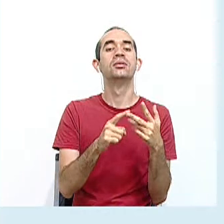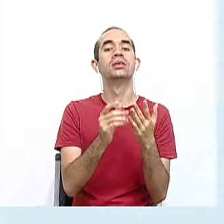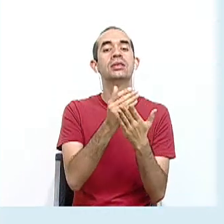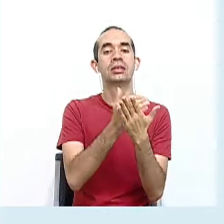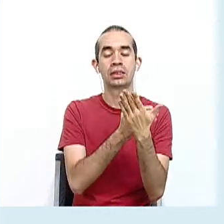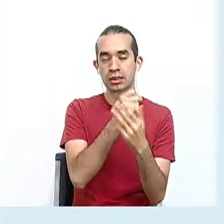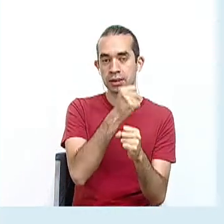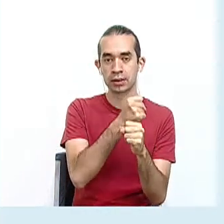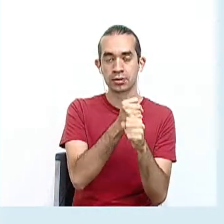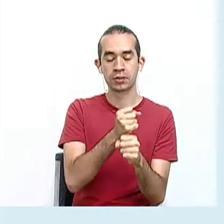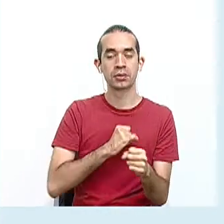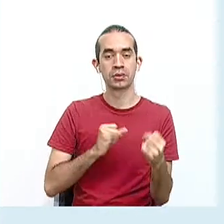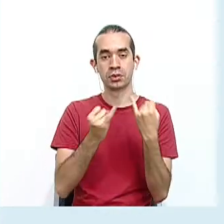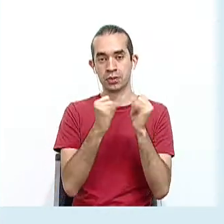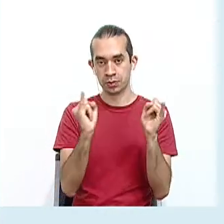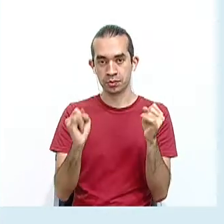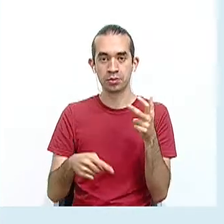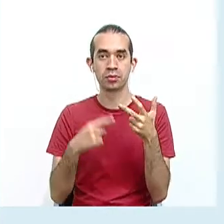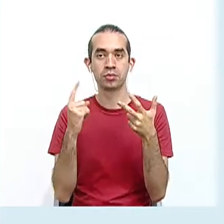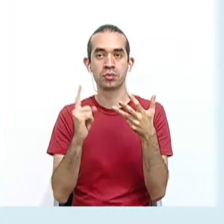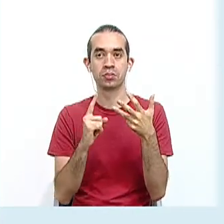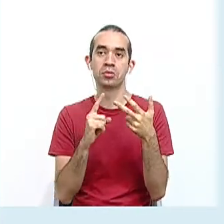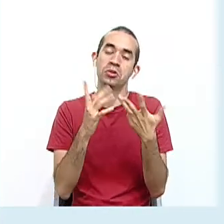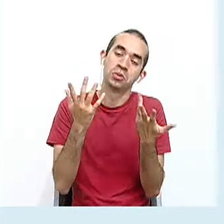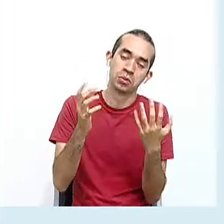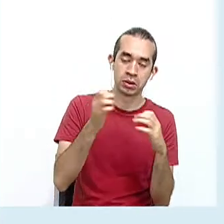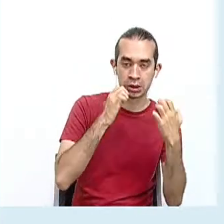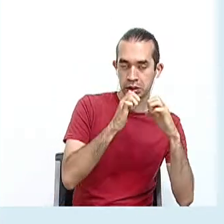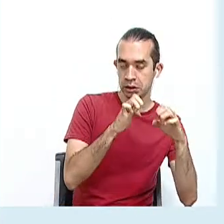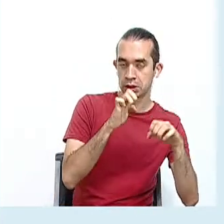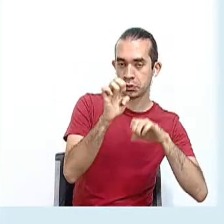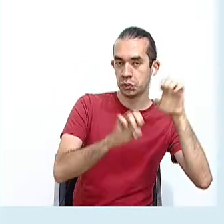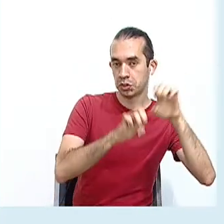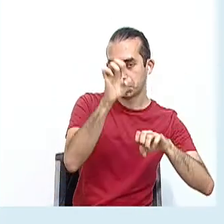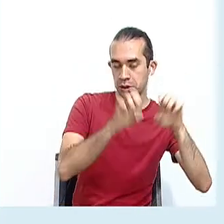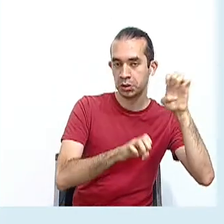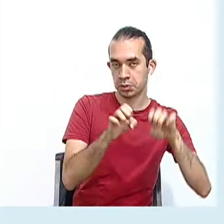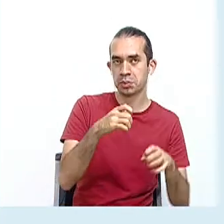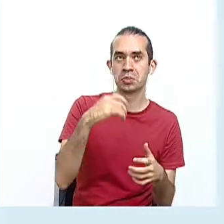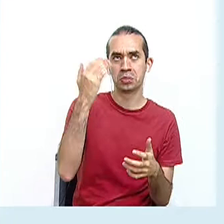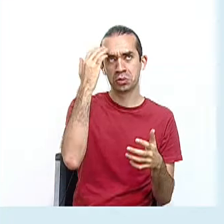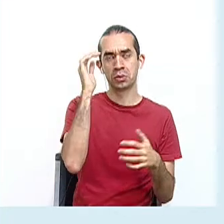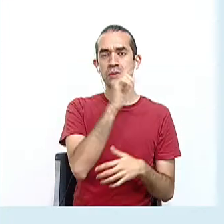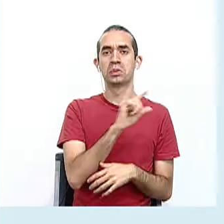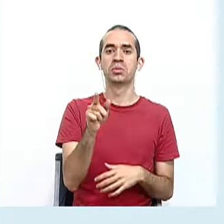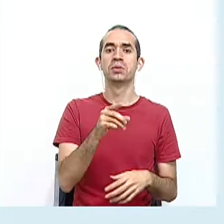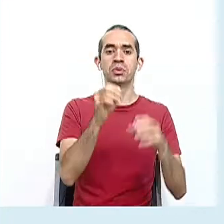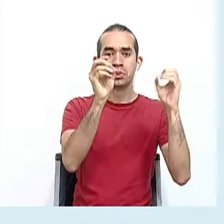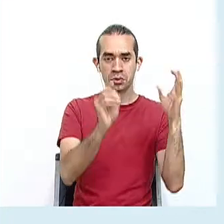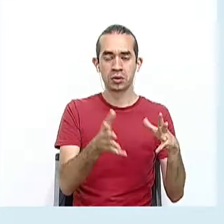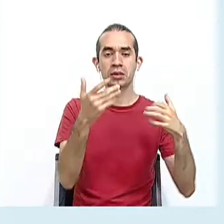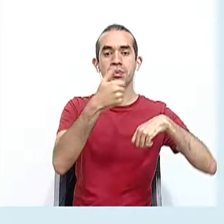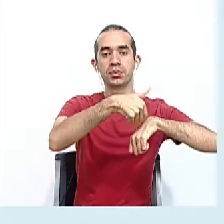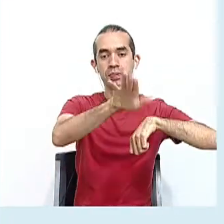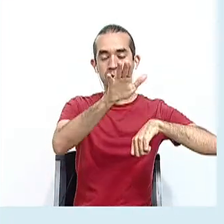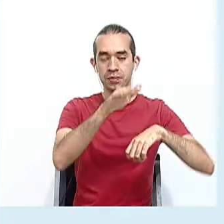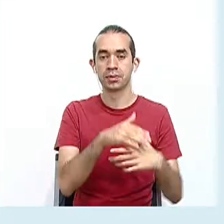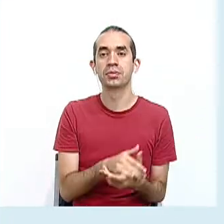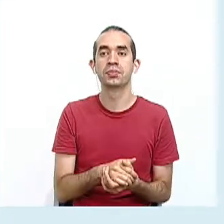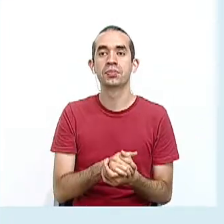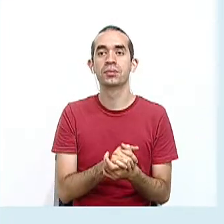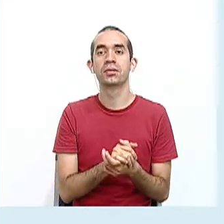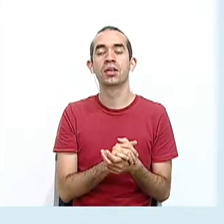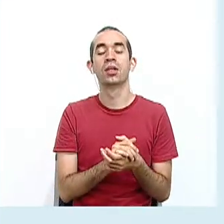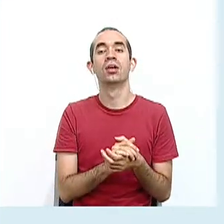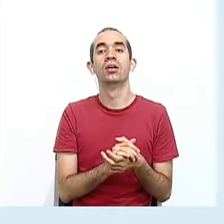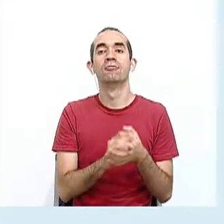o bien nuestra estrategia evaluativa. Sí, me imagino que ya en esta semana sus profes les habrá enviado. Y